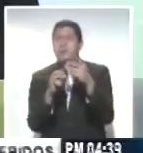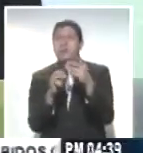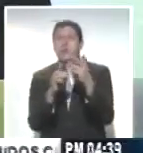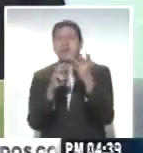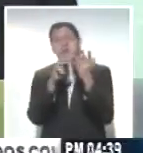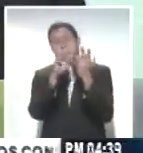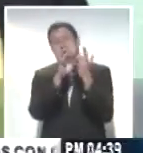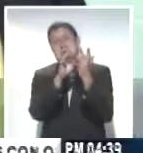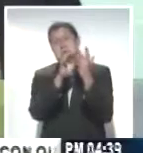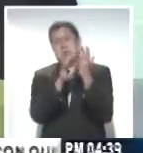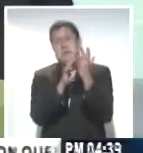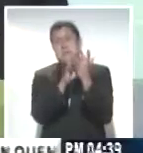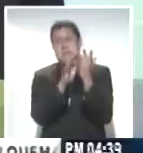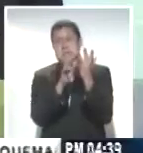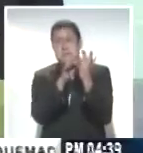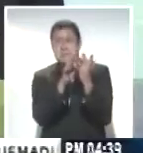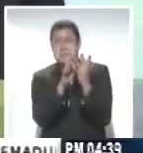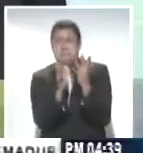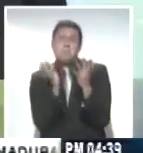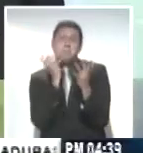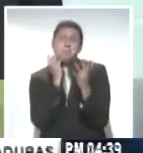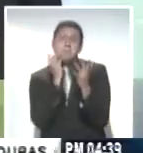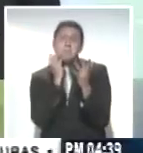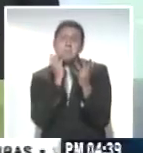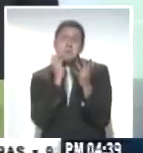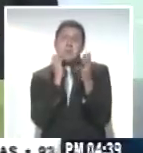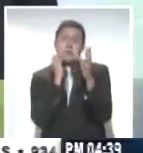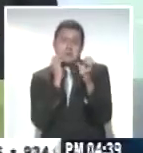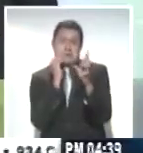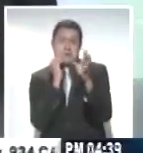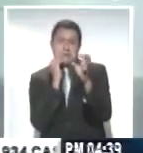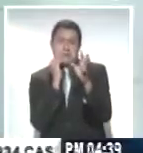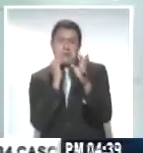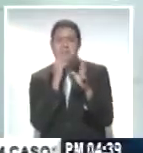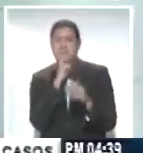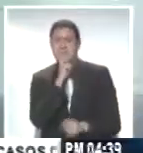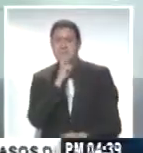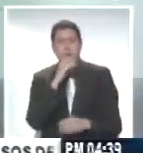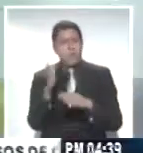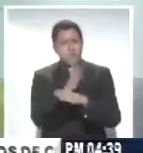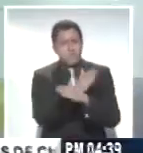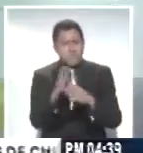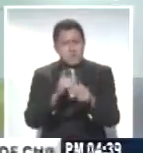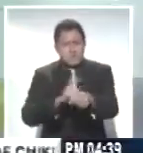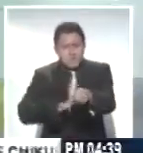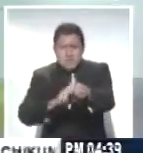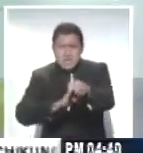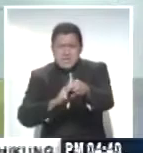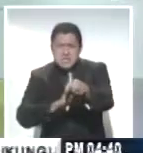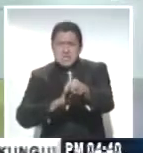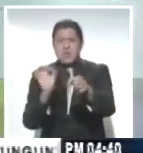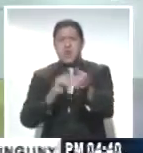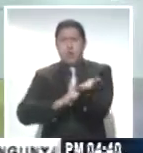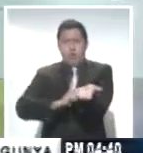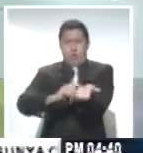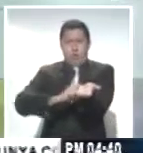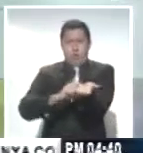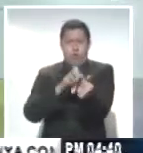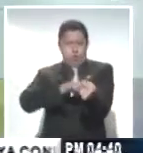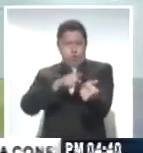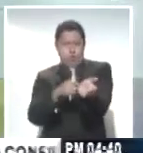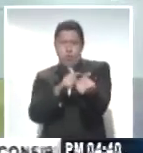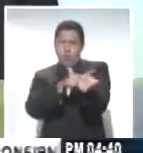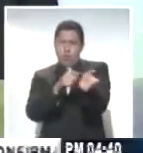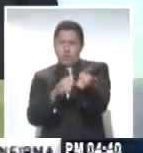de la mano, que son los llamados dedos en resorte. ¿Cuál es la frecuente. diferencia entre tendinitis y el síndrome del túnel